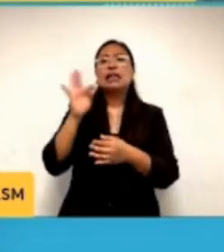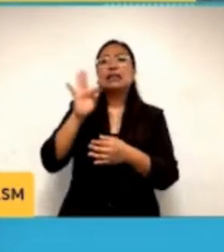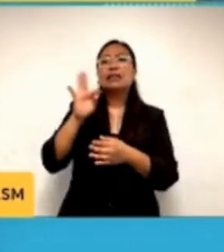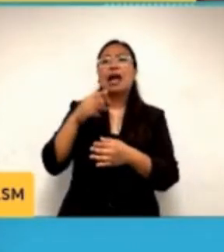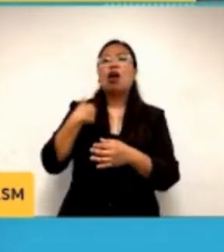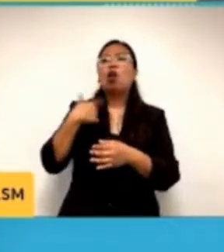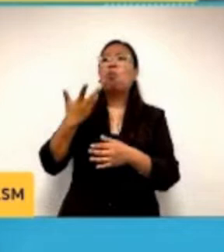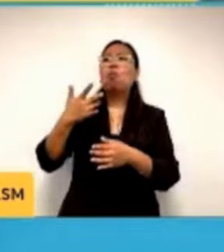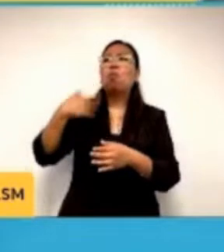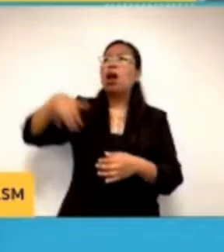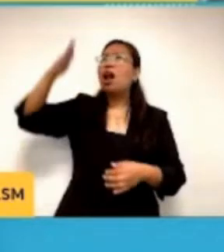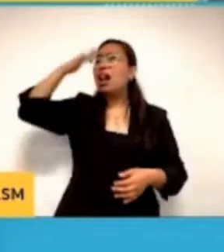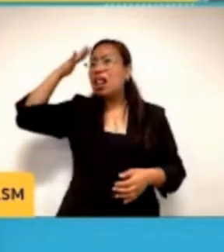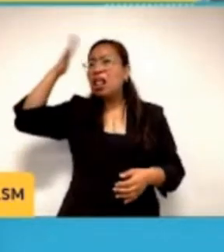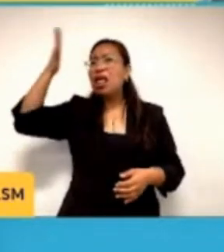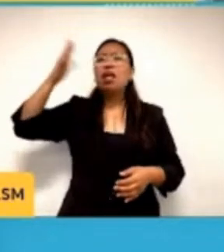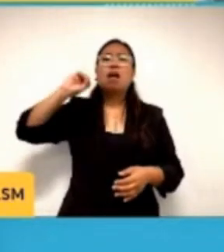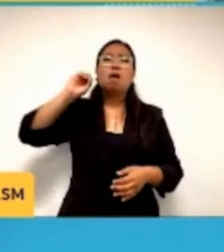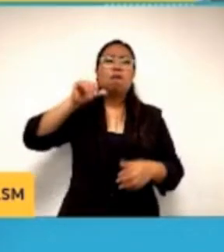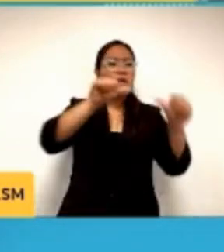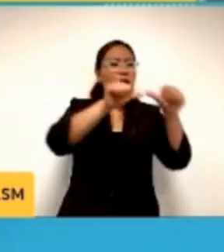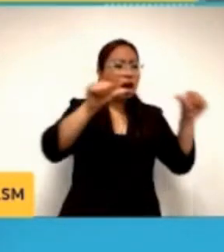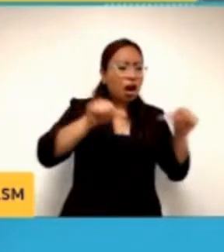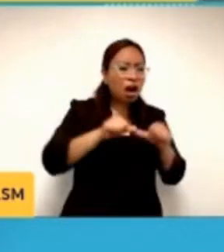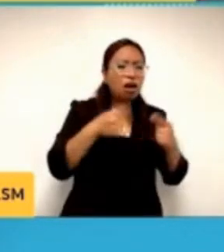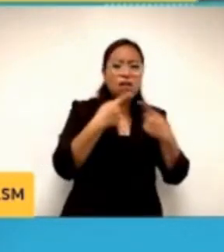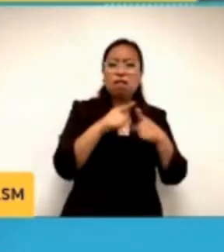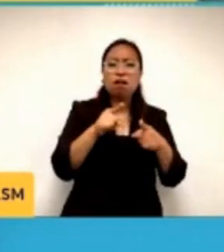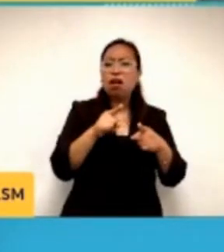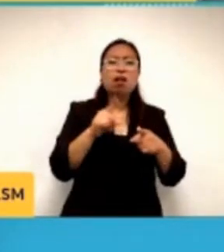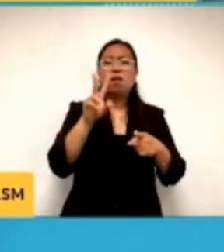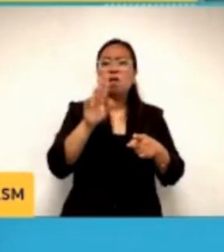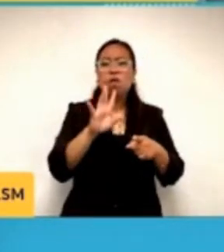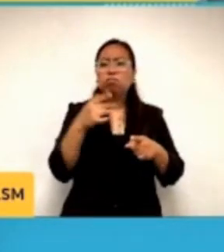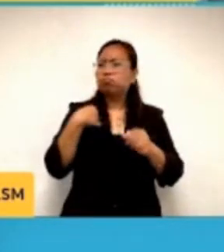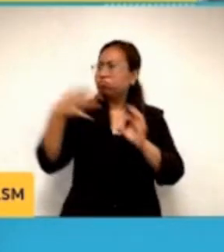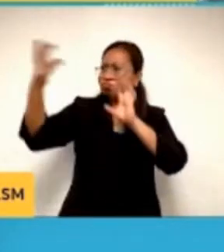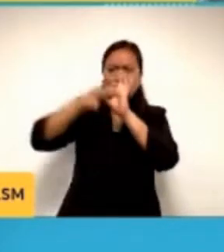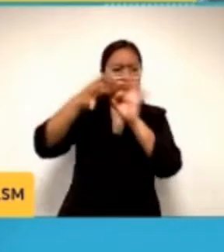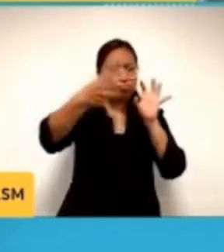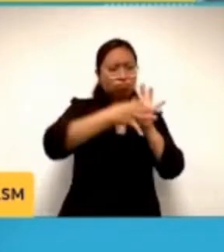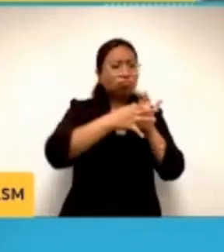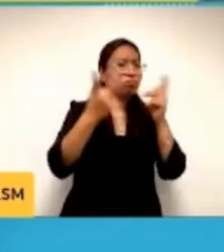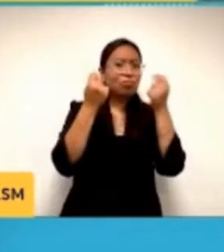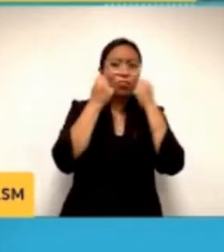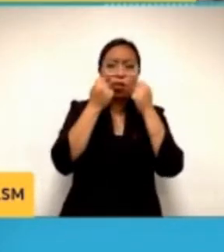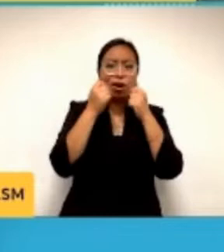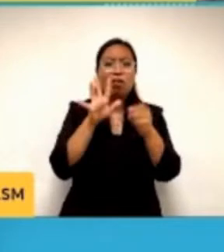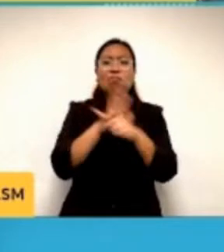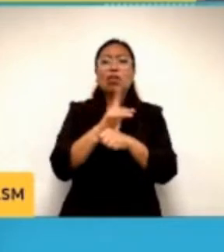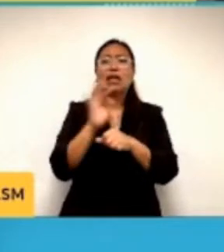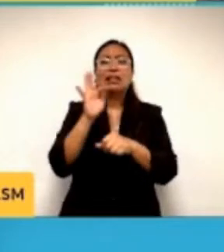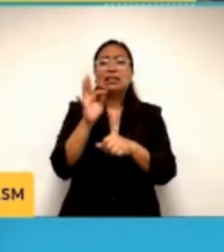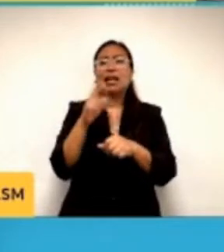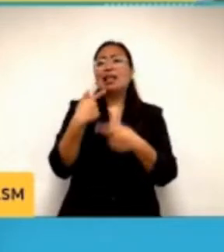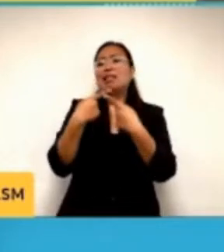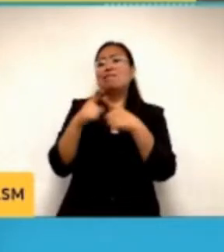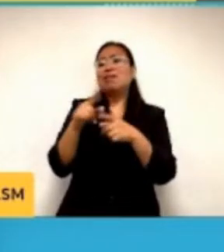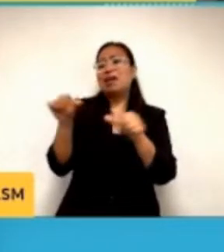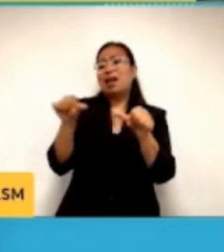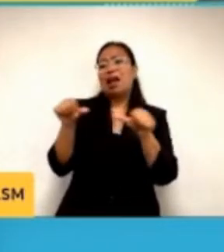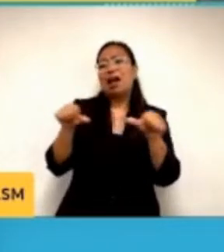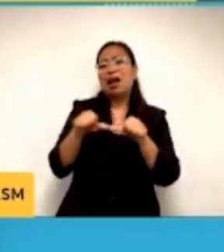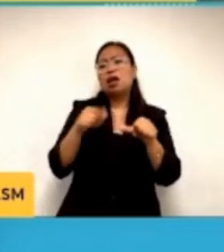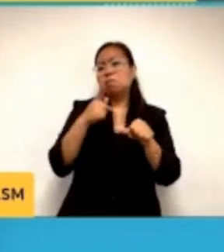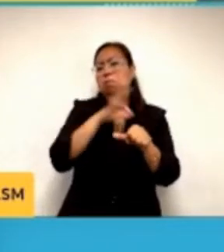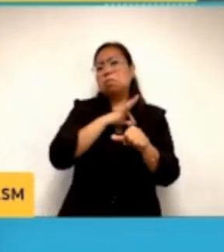áreas o el distanciamiento que muchas veces se da porque físicamente no estamos en el mismo lugar. Entonces, este mapeo nos